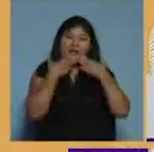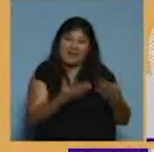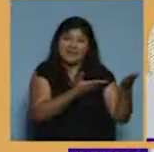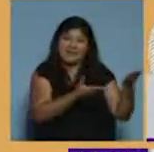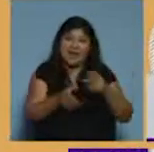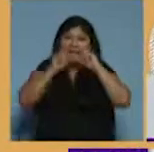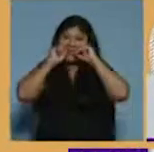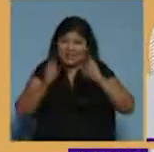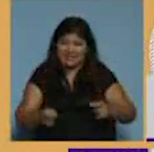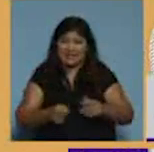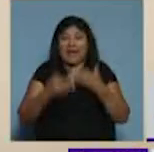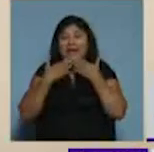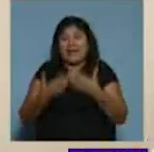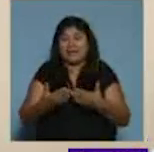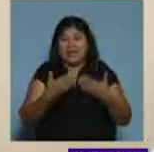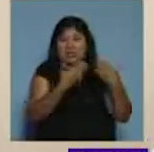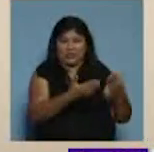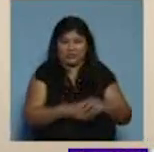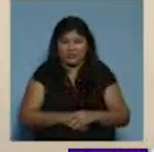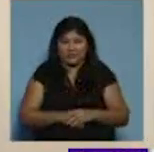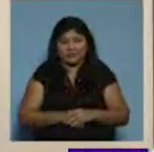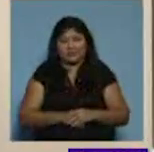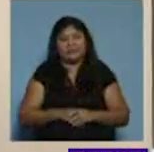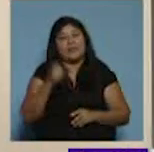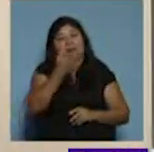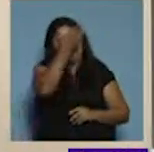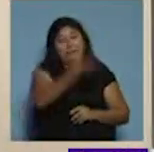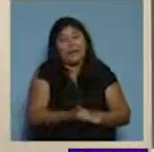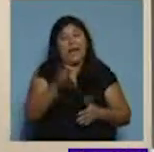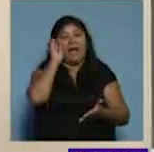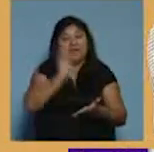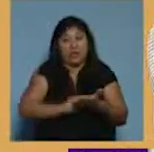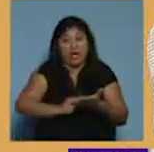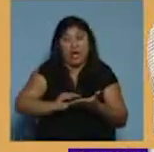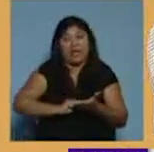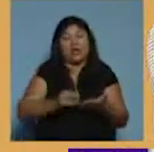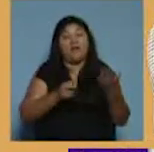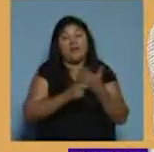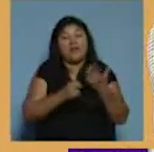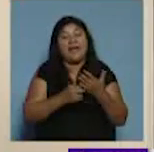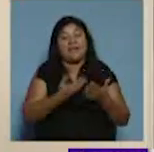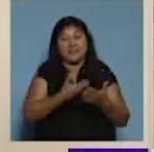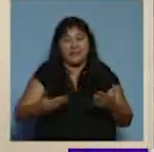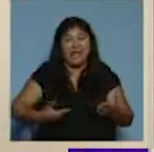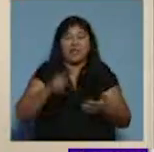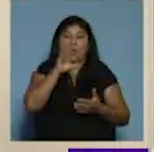muchas gracias a ustedes la palabra del doctor mariano miranda fiscal del estado de la provincia de jujuy